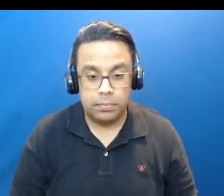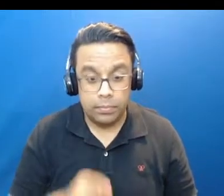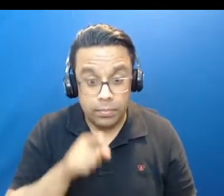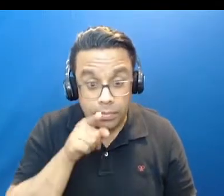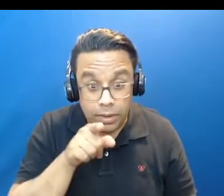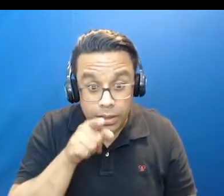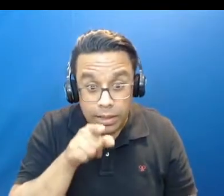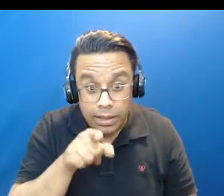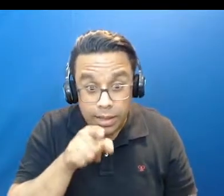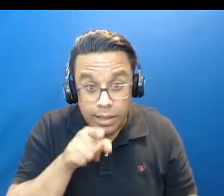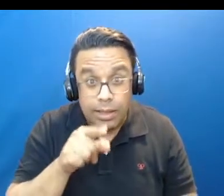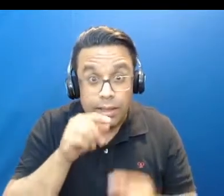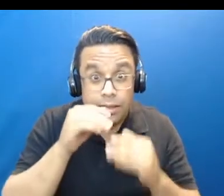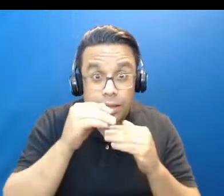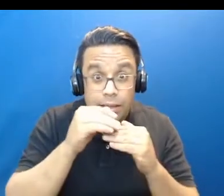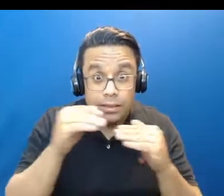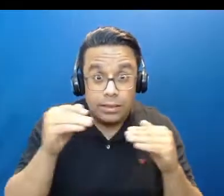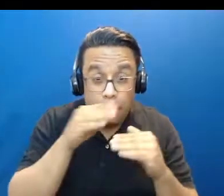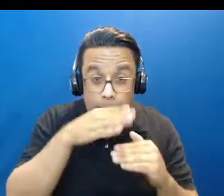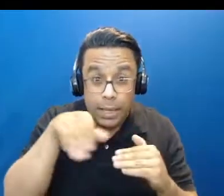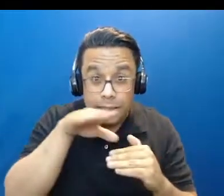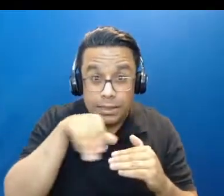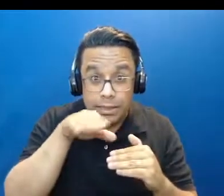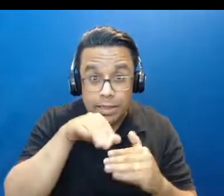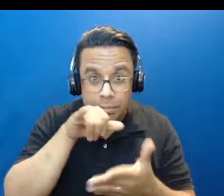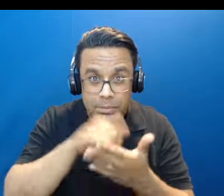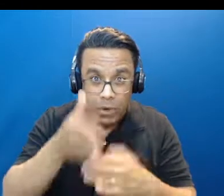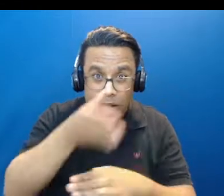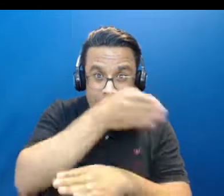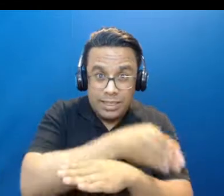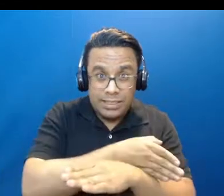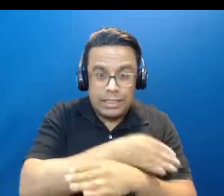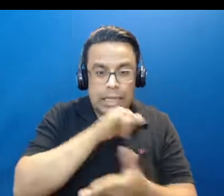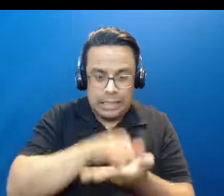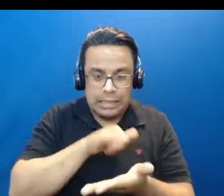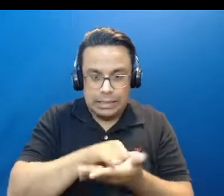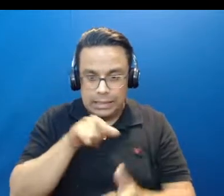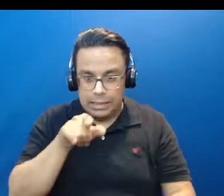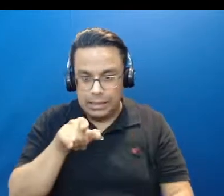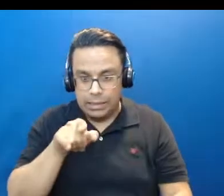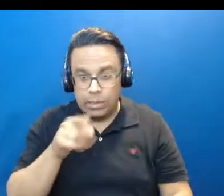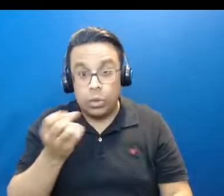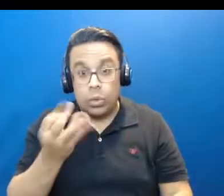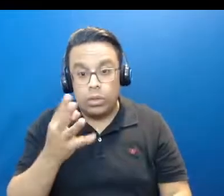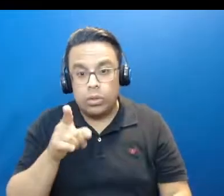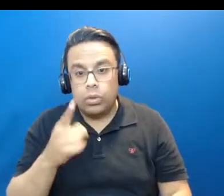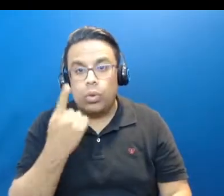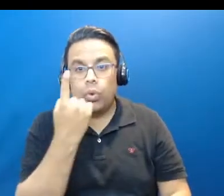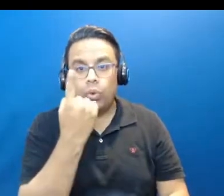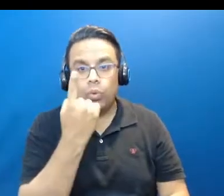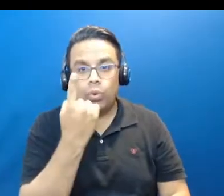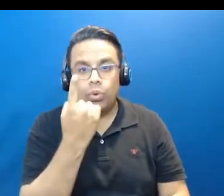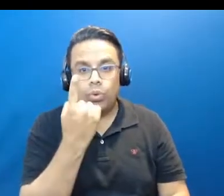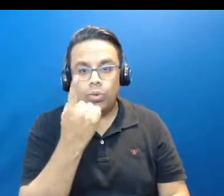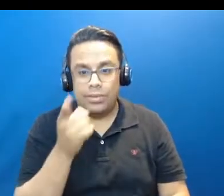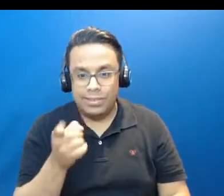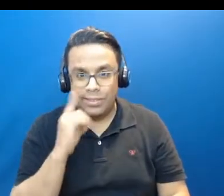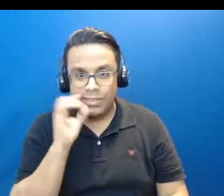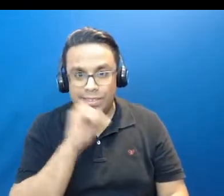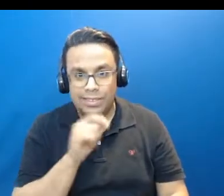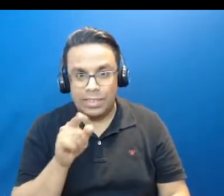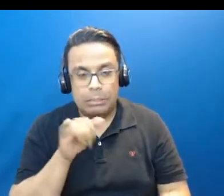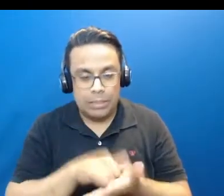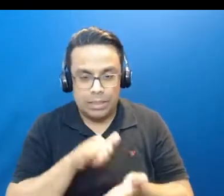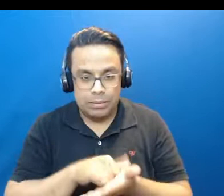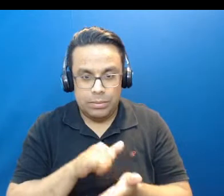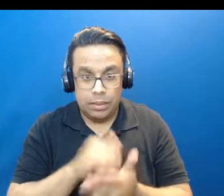Esta es la distancia que configuramos. Corresponde a esta distancia, a la extensión de la línea de dimensión y al offset del punto